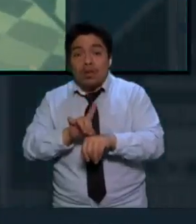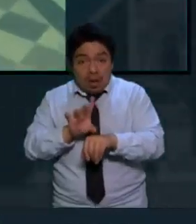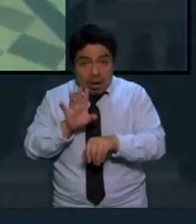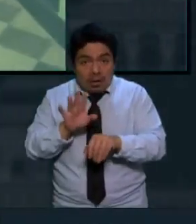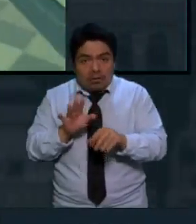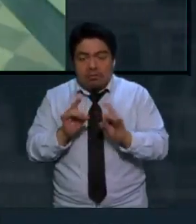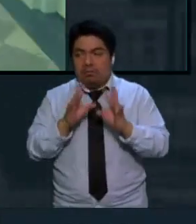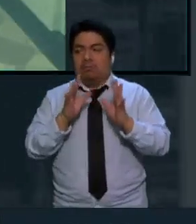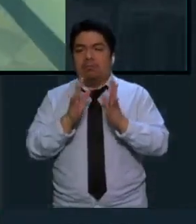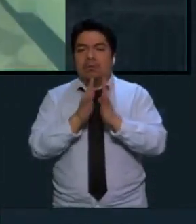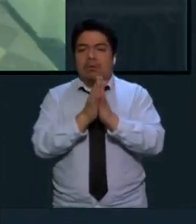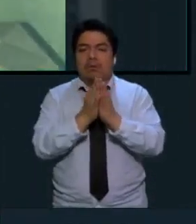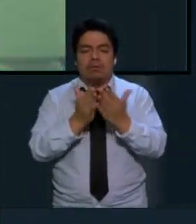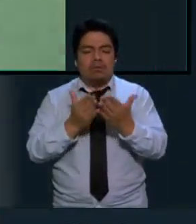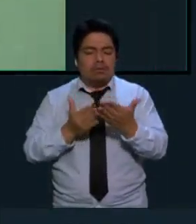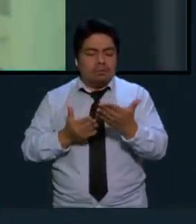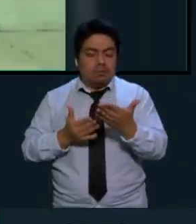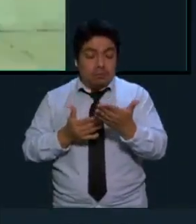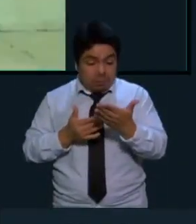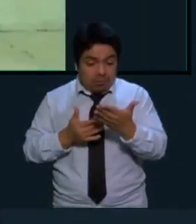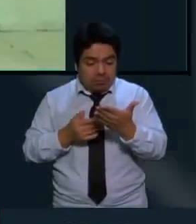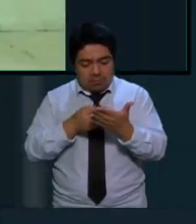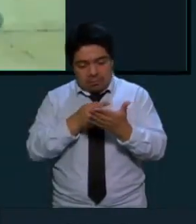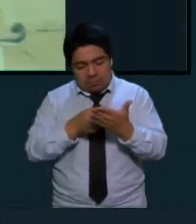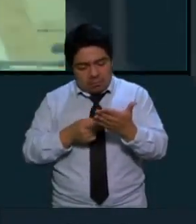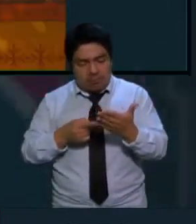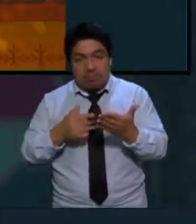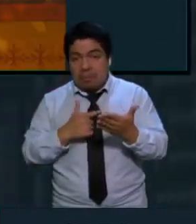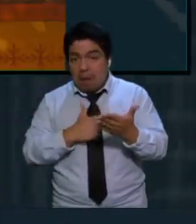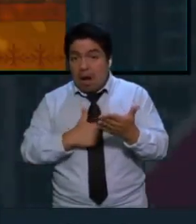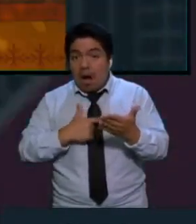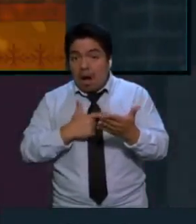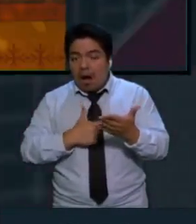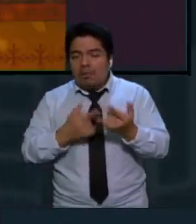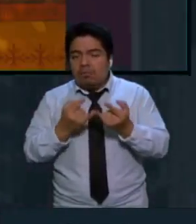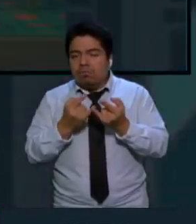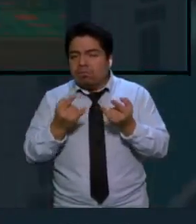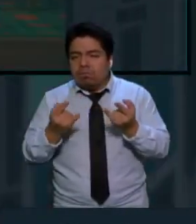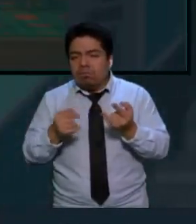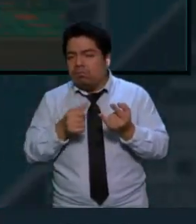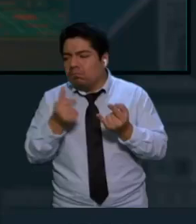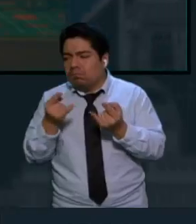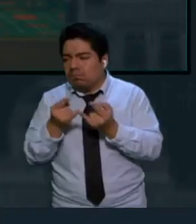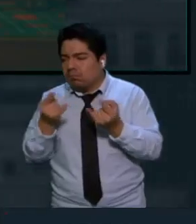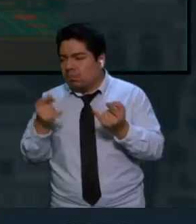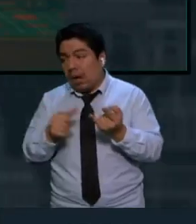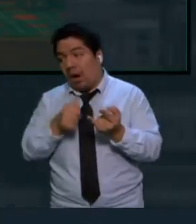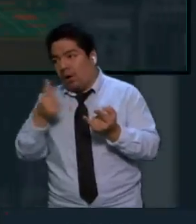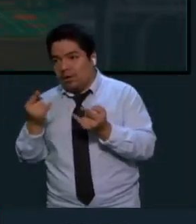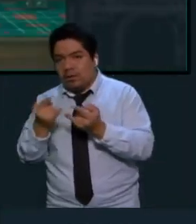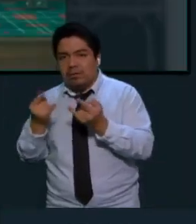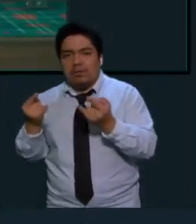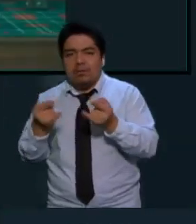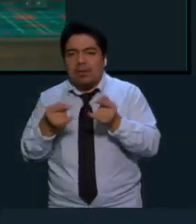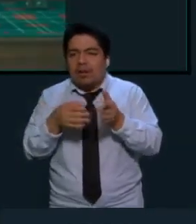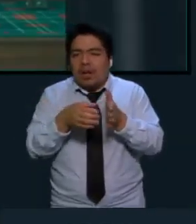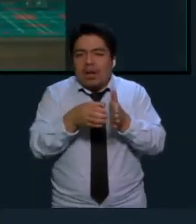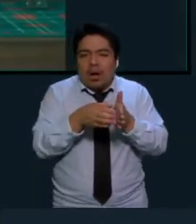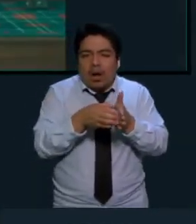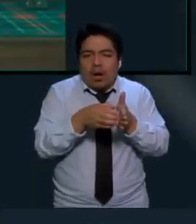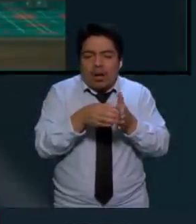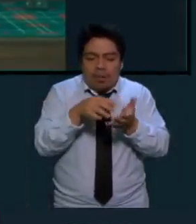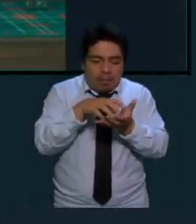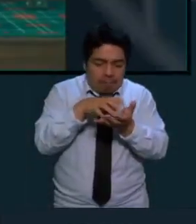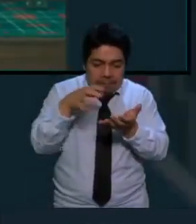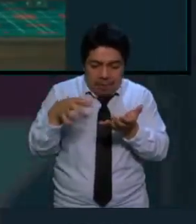que le llama mucho la atención y que es una especie de reporte que cuenta la historia, que cuenta otra historia, que cuenta otra historia. Es como una caja de matrioshkas, una